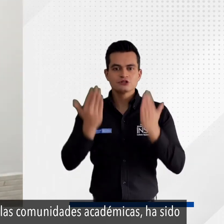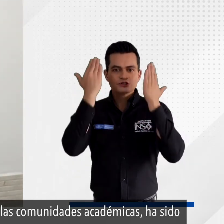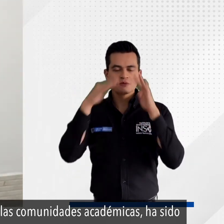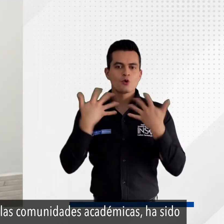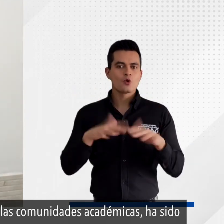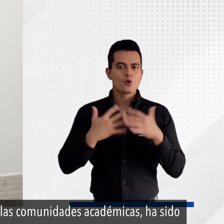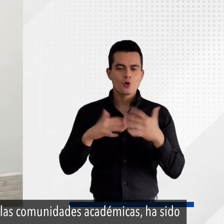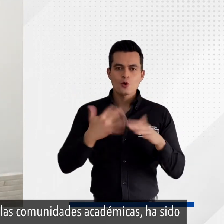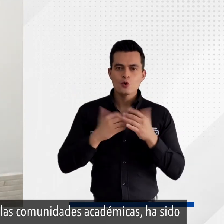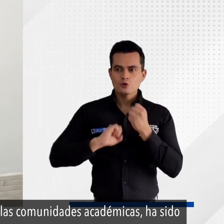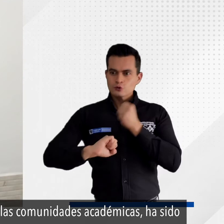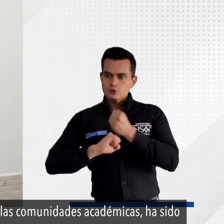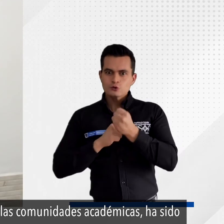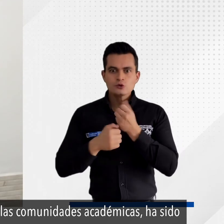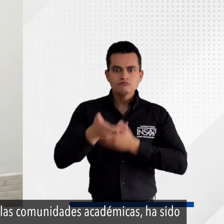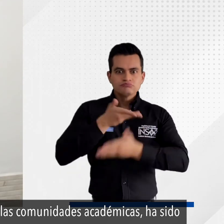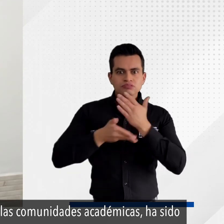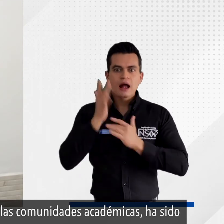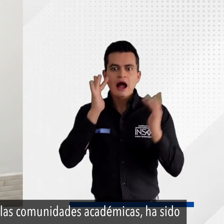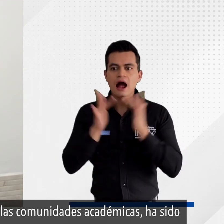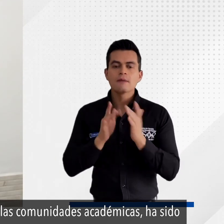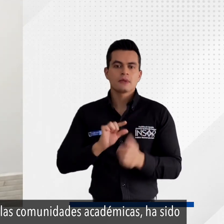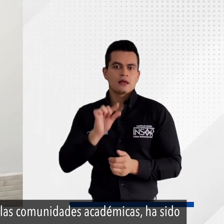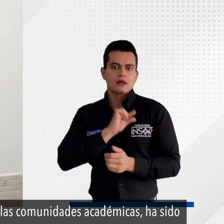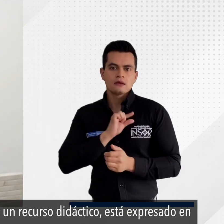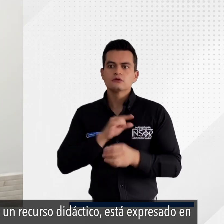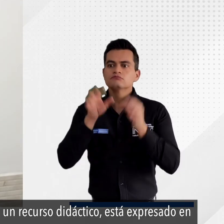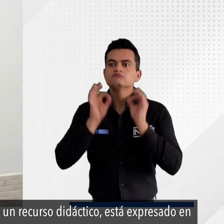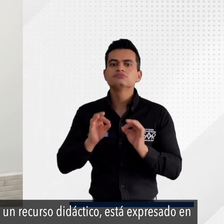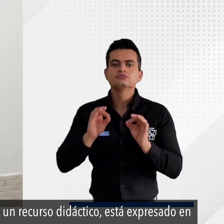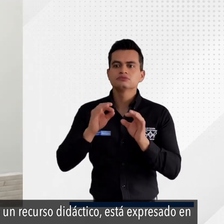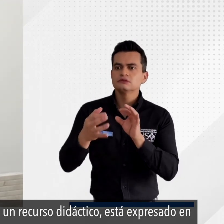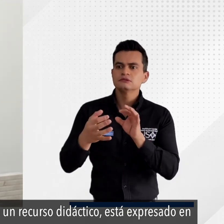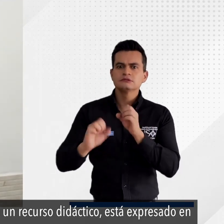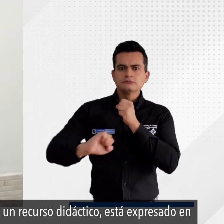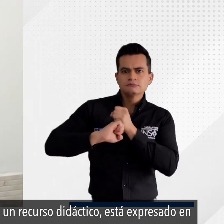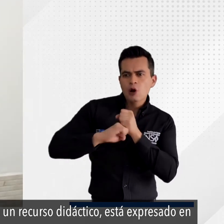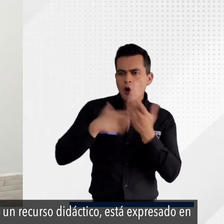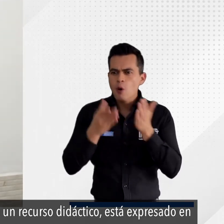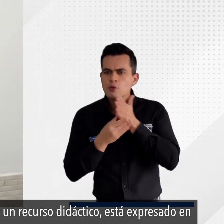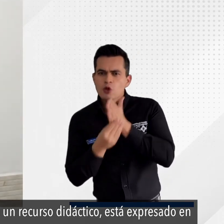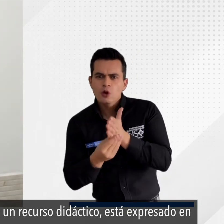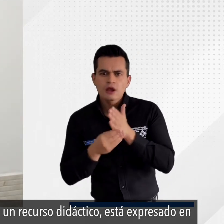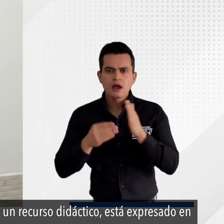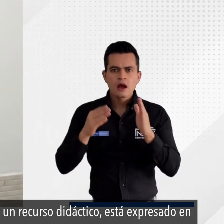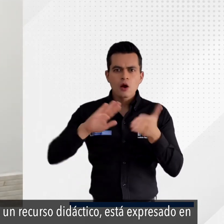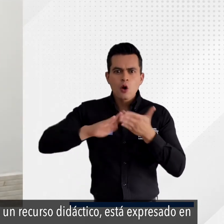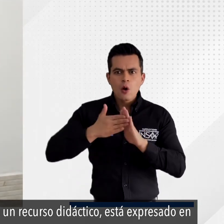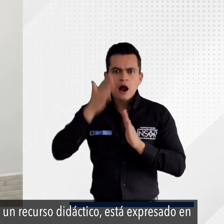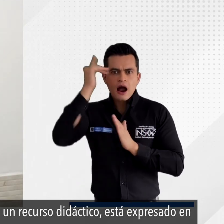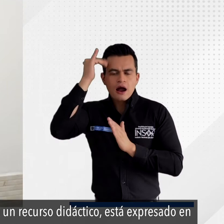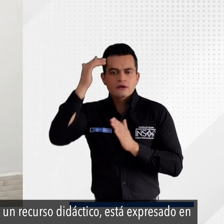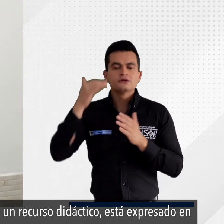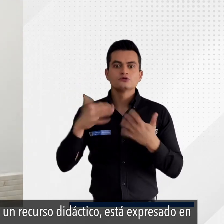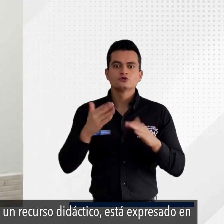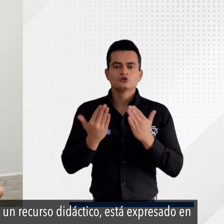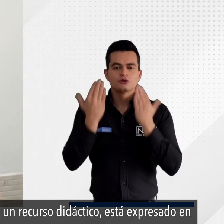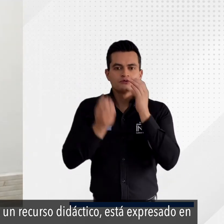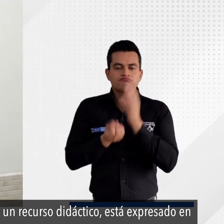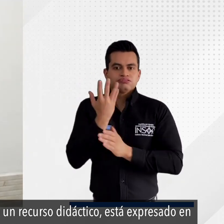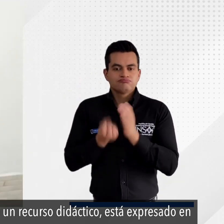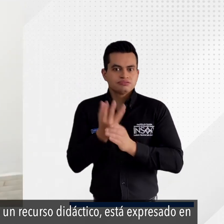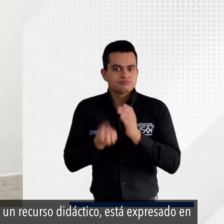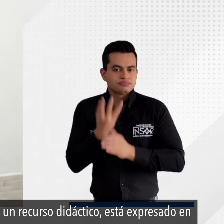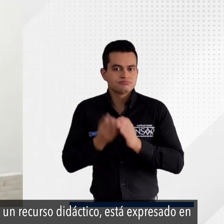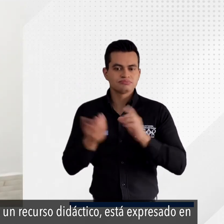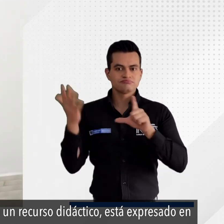ellos han compartido con las comunidades académicas, ha sido posible. ¿Qué de especial tienen? Tienen que está hecho con un